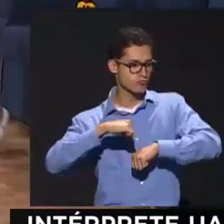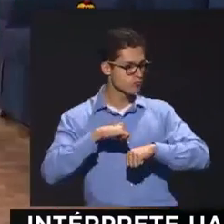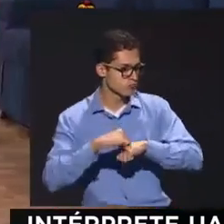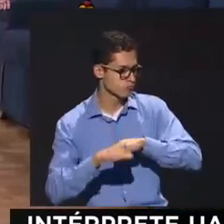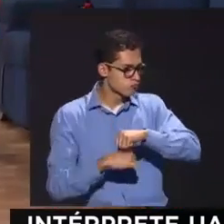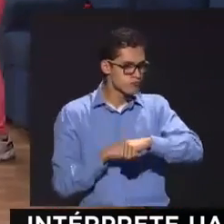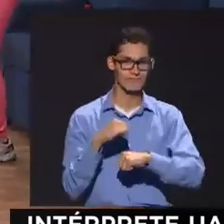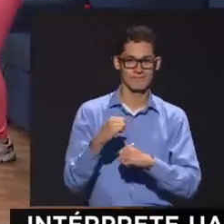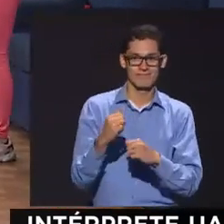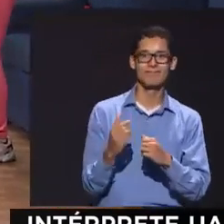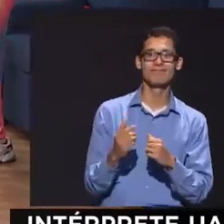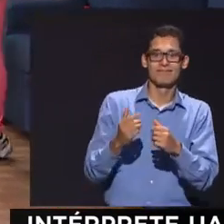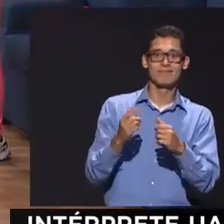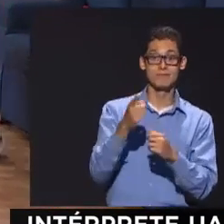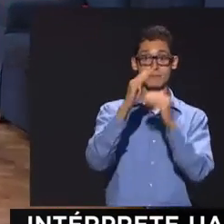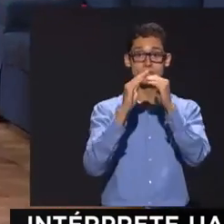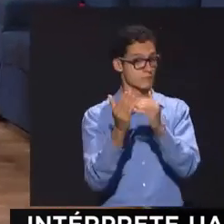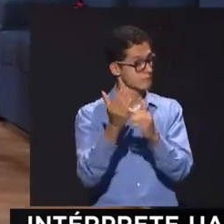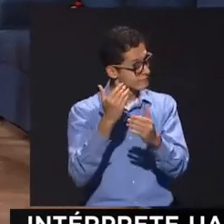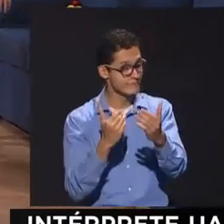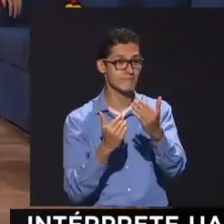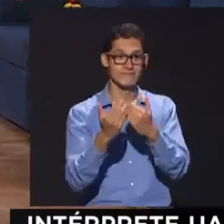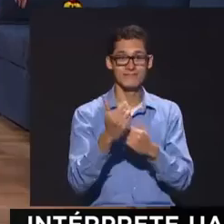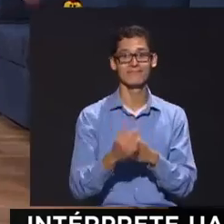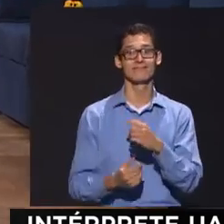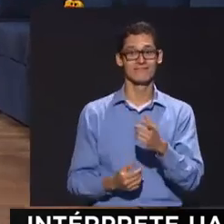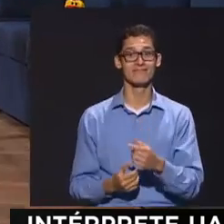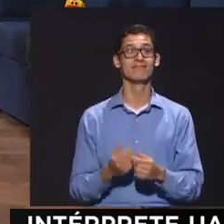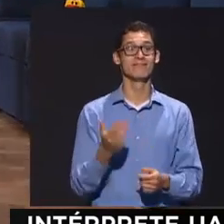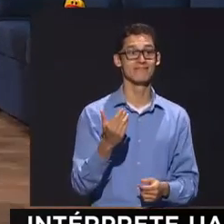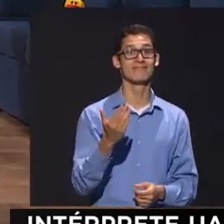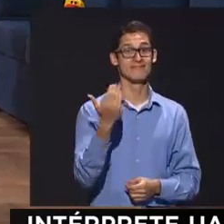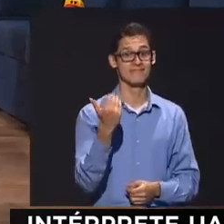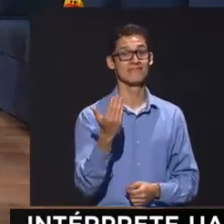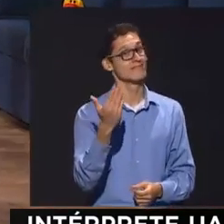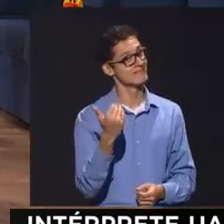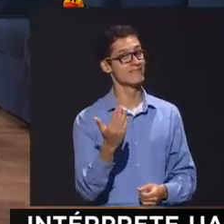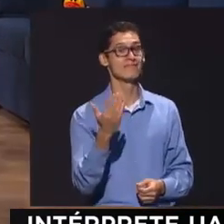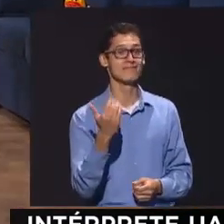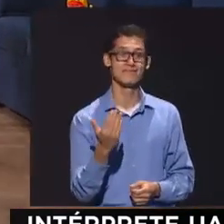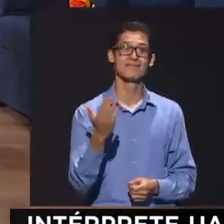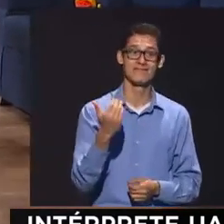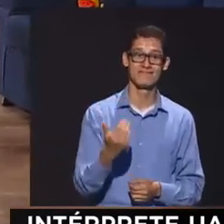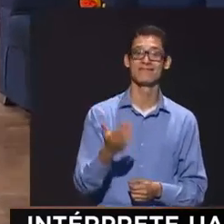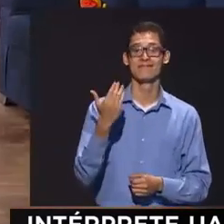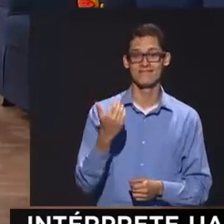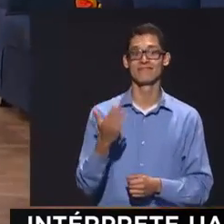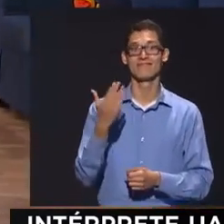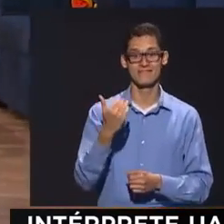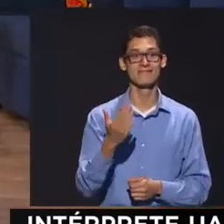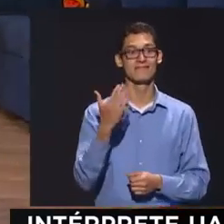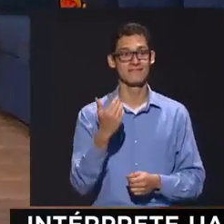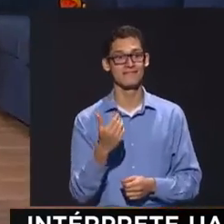estoy en casa con su solo nuevas después en antioquia